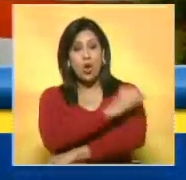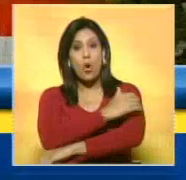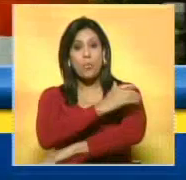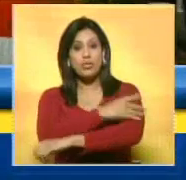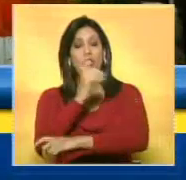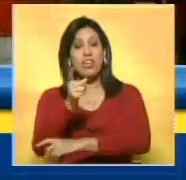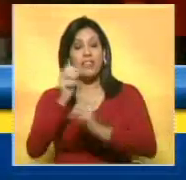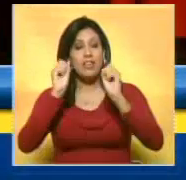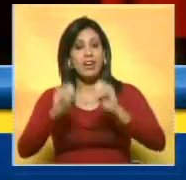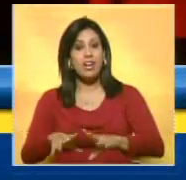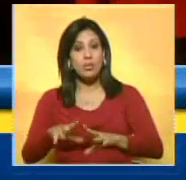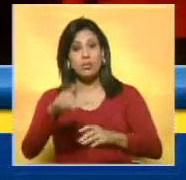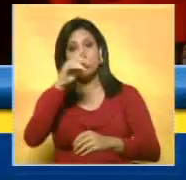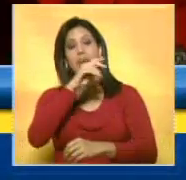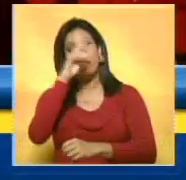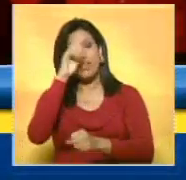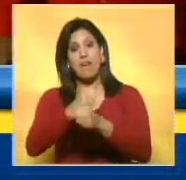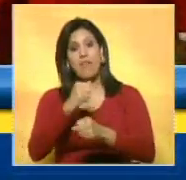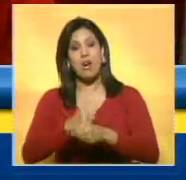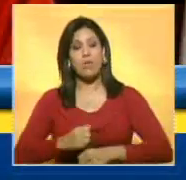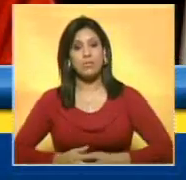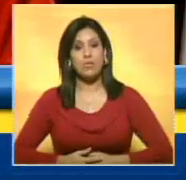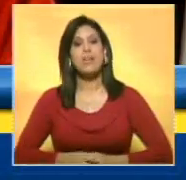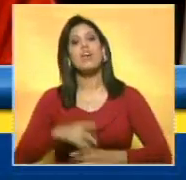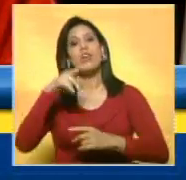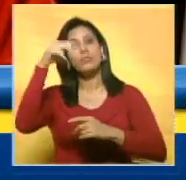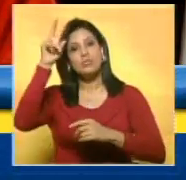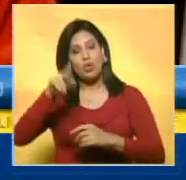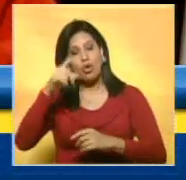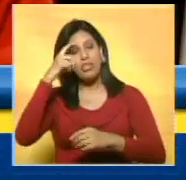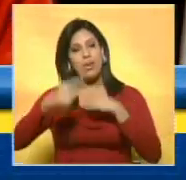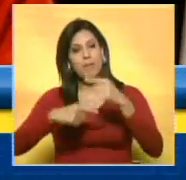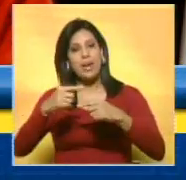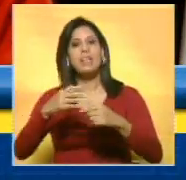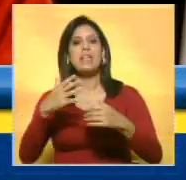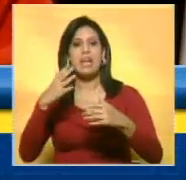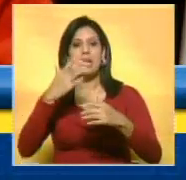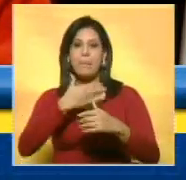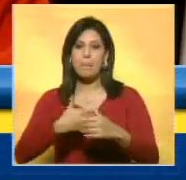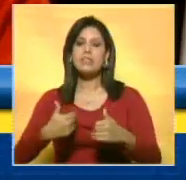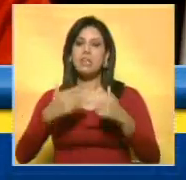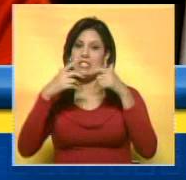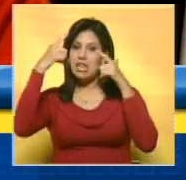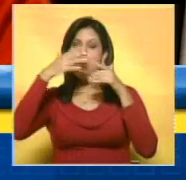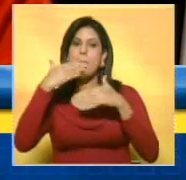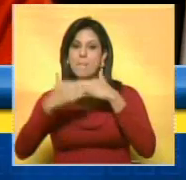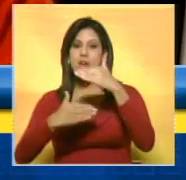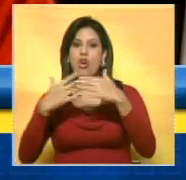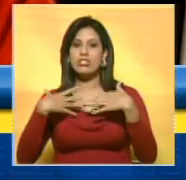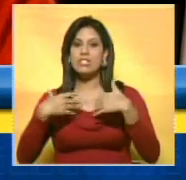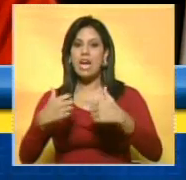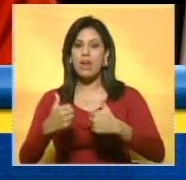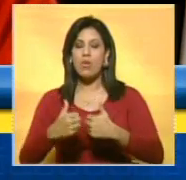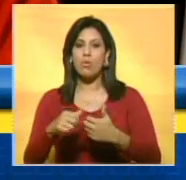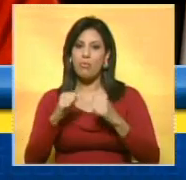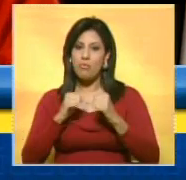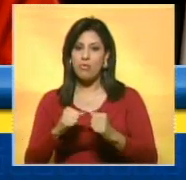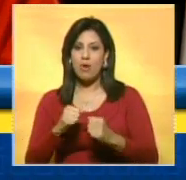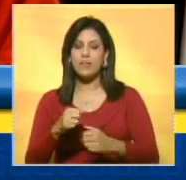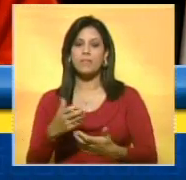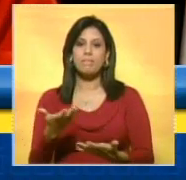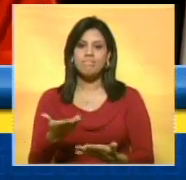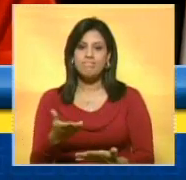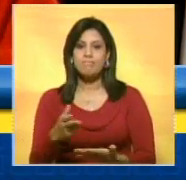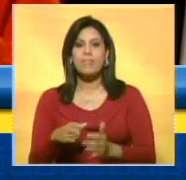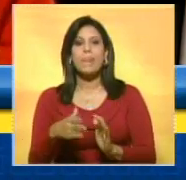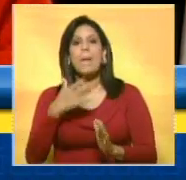oposición renuncien a su cargo. Cada día que pasa, su recuperación se consolida, que anda